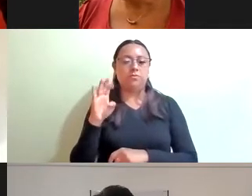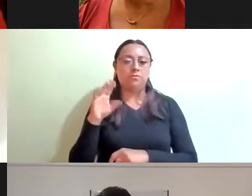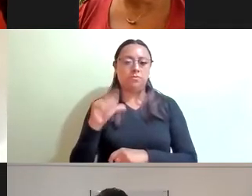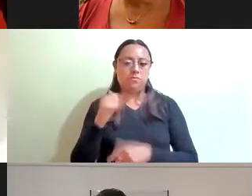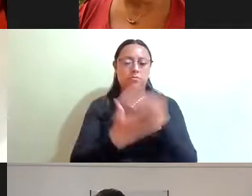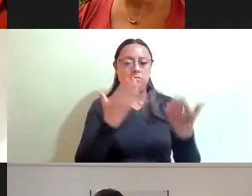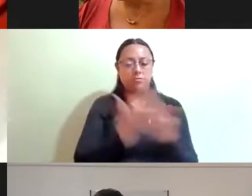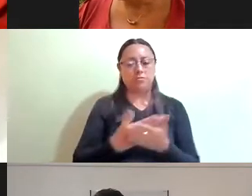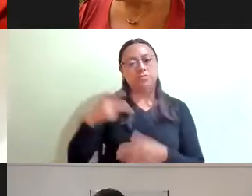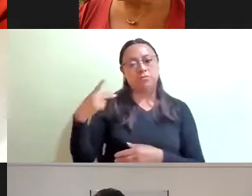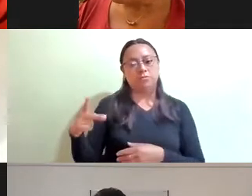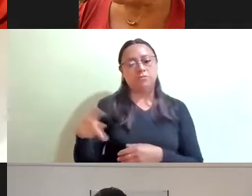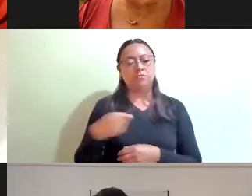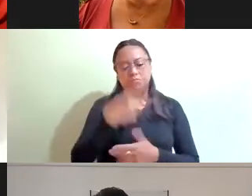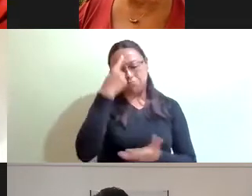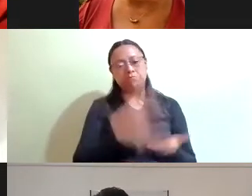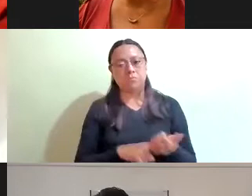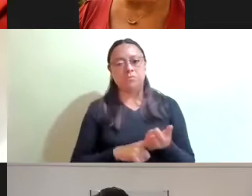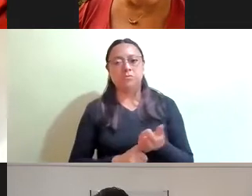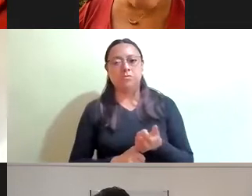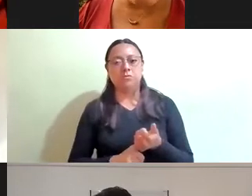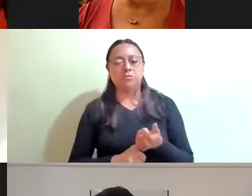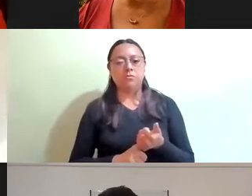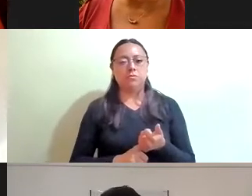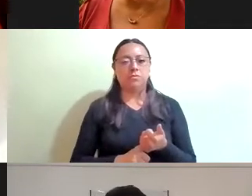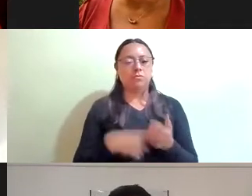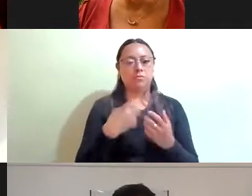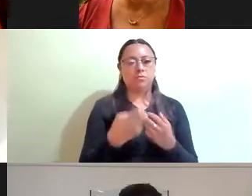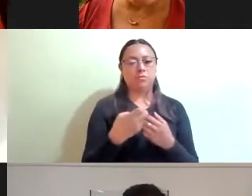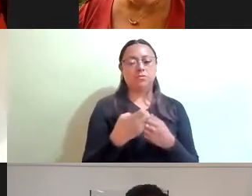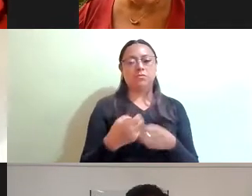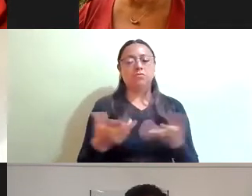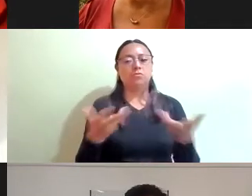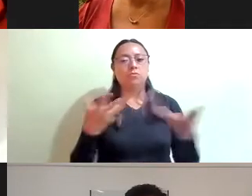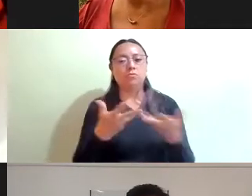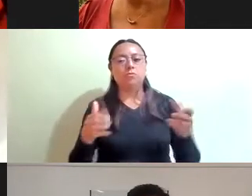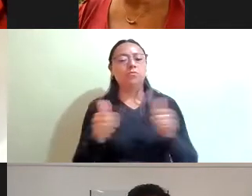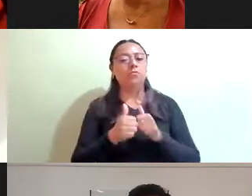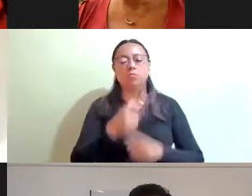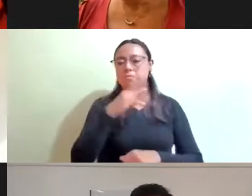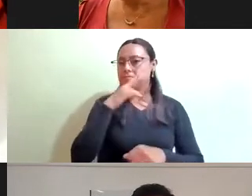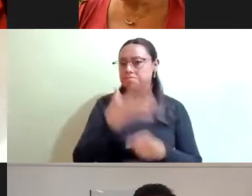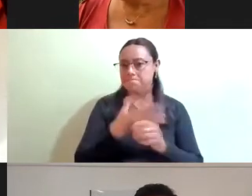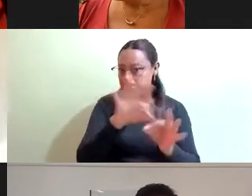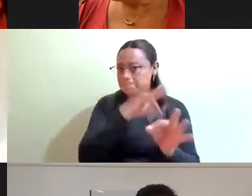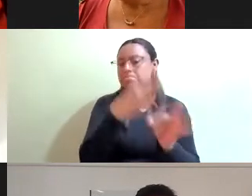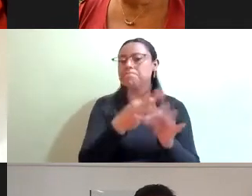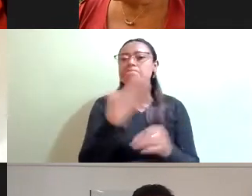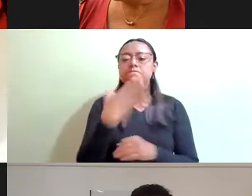parte de una cuestión de mucha responsabilidad, porque pareciera ser que